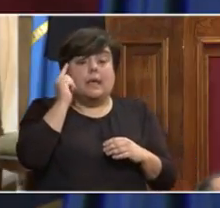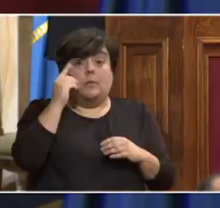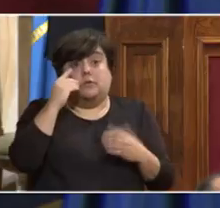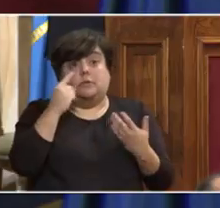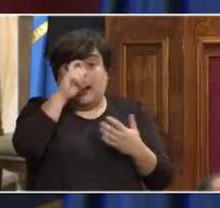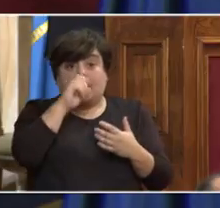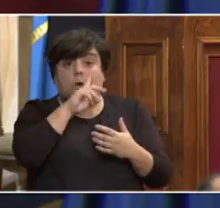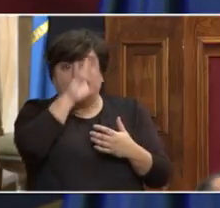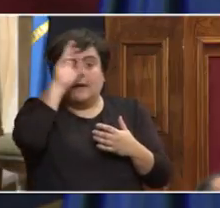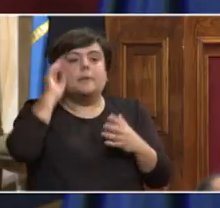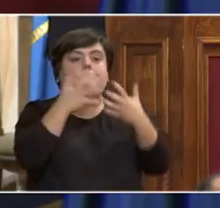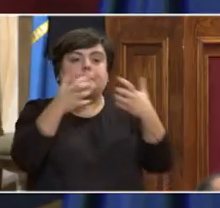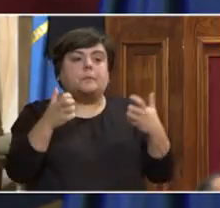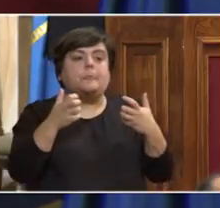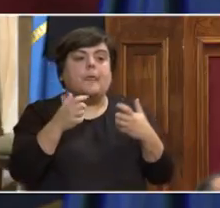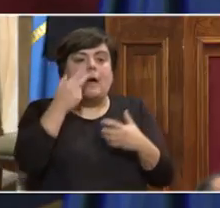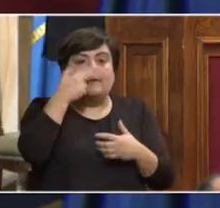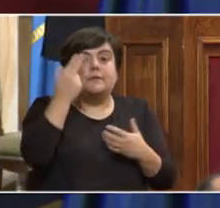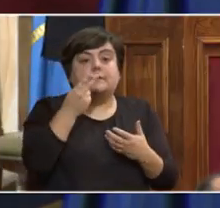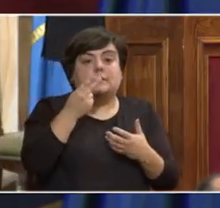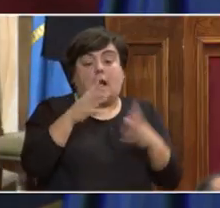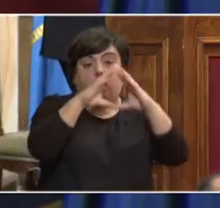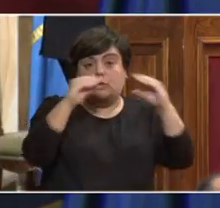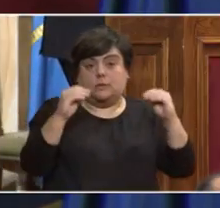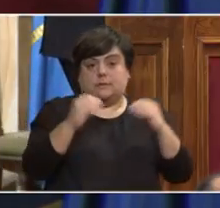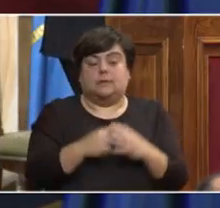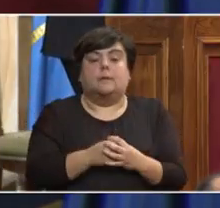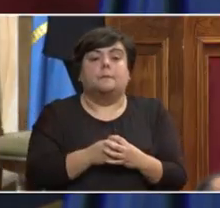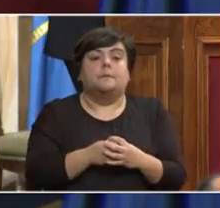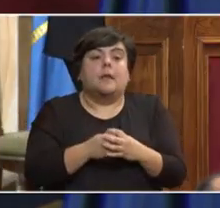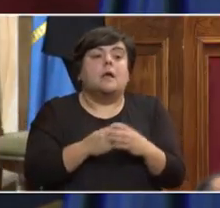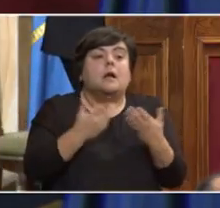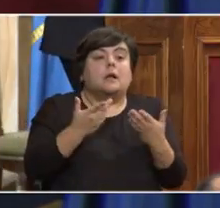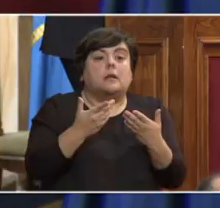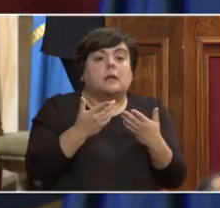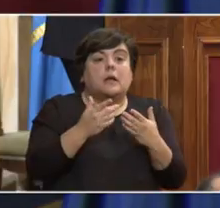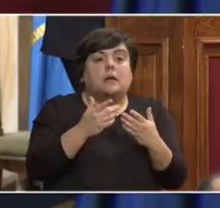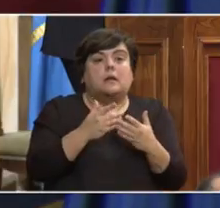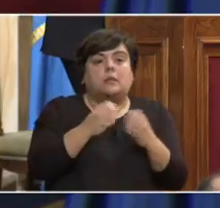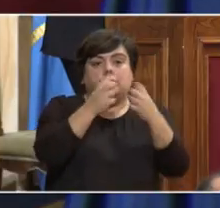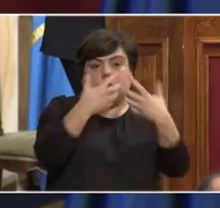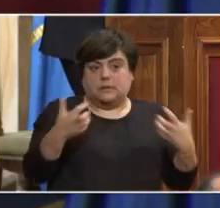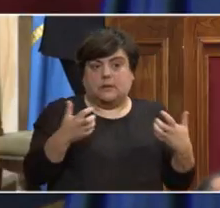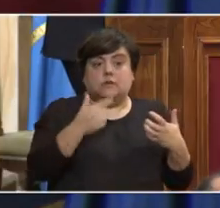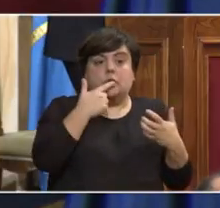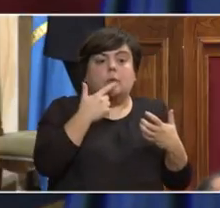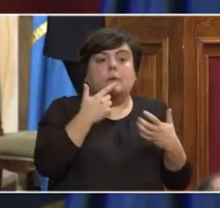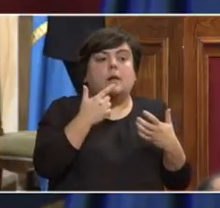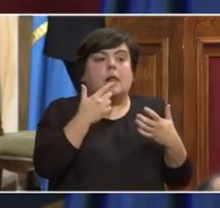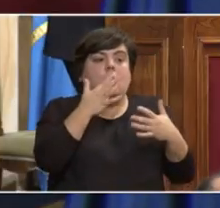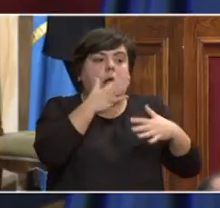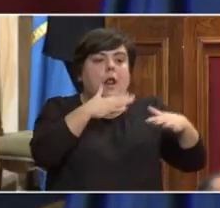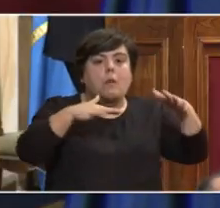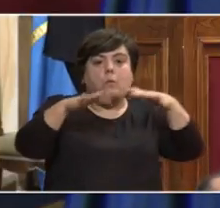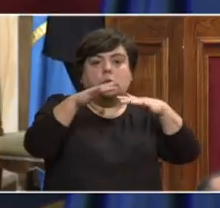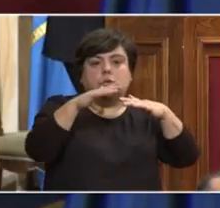fragmento de «Visita a la Universidad de Wyston». La atmósfera sería solemne. La atmósfera seria